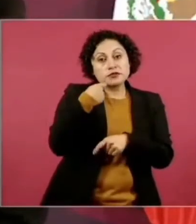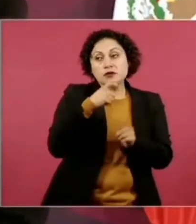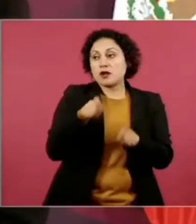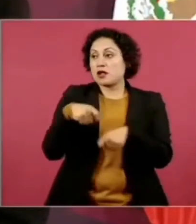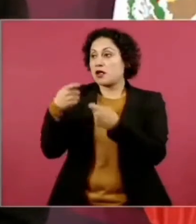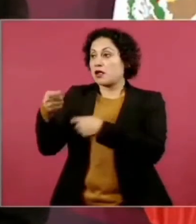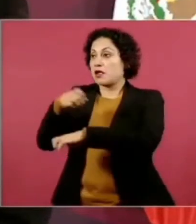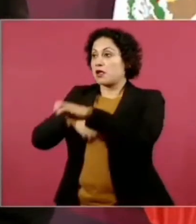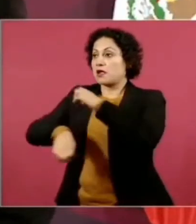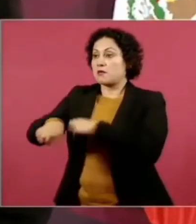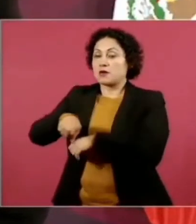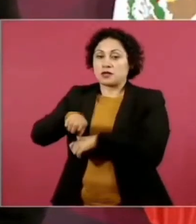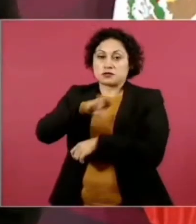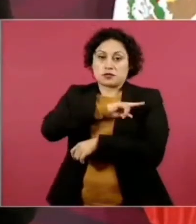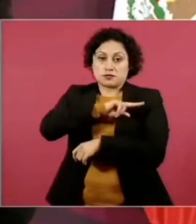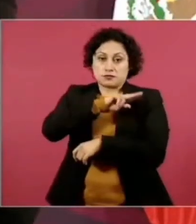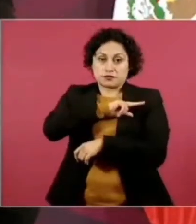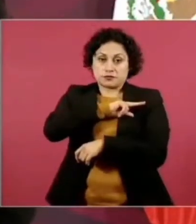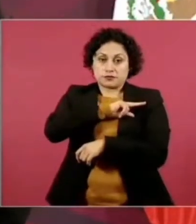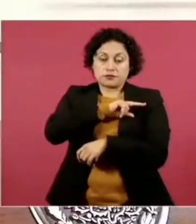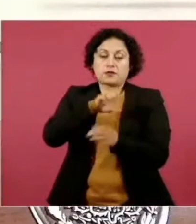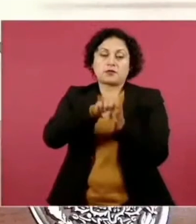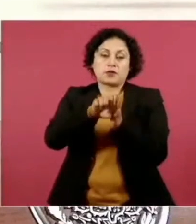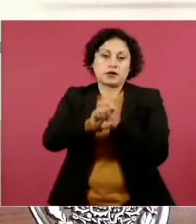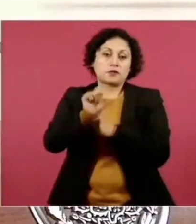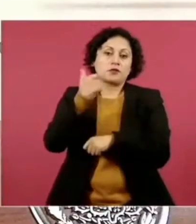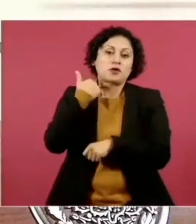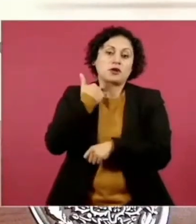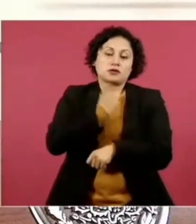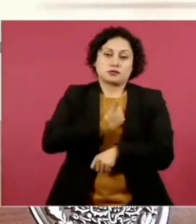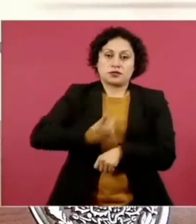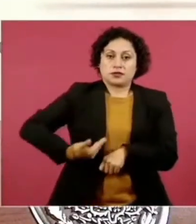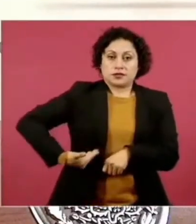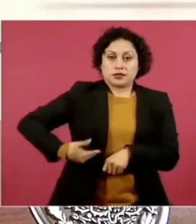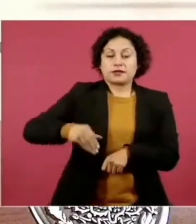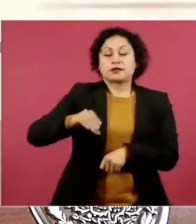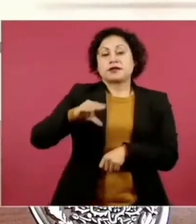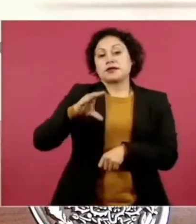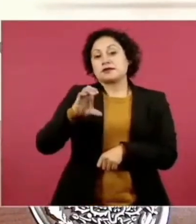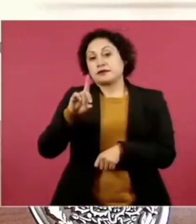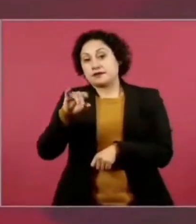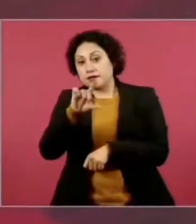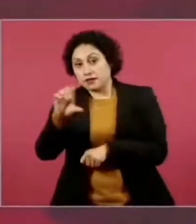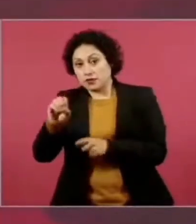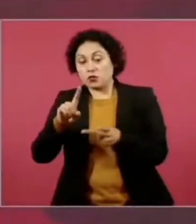esto que hizo Zedillo y lo que hizo Calderón. En el caso de Calderón,